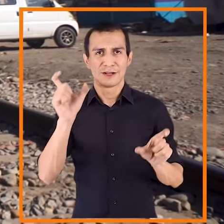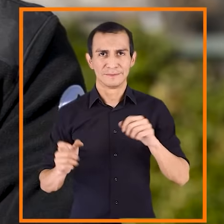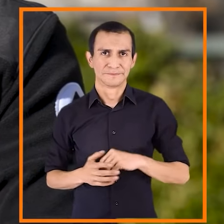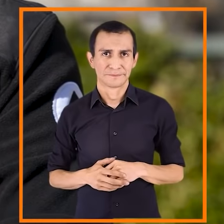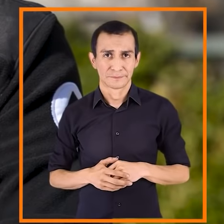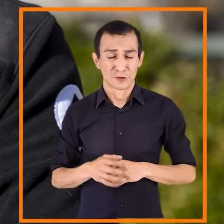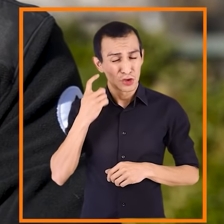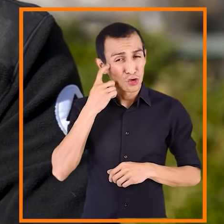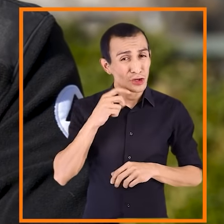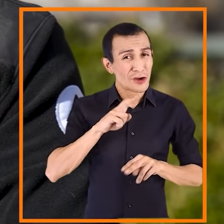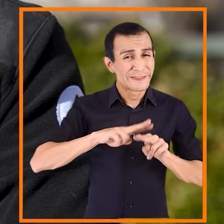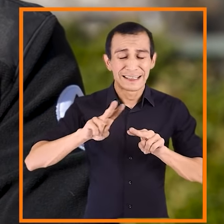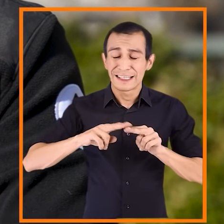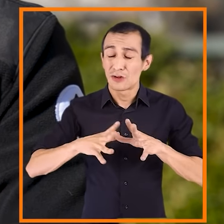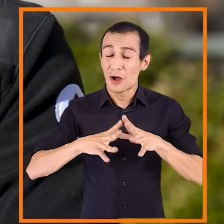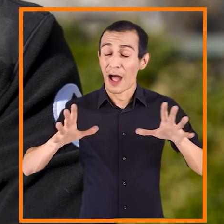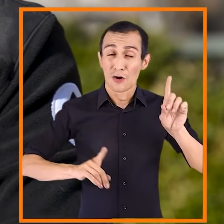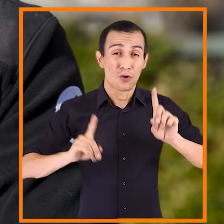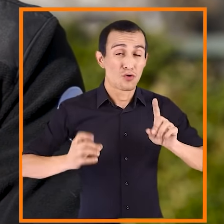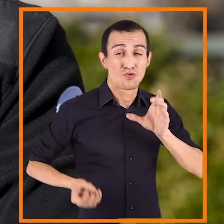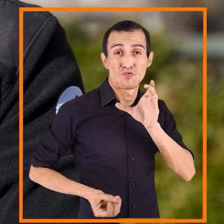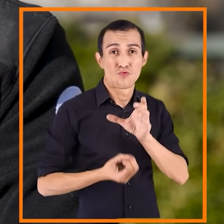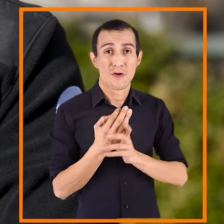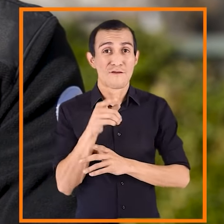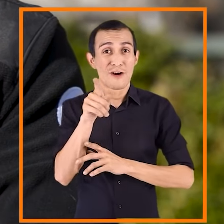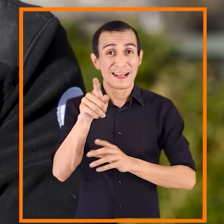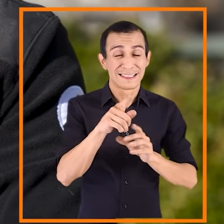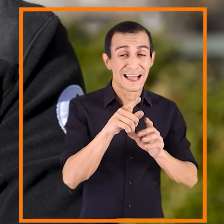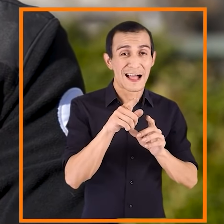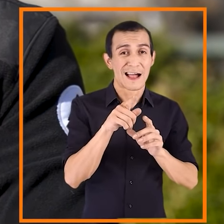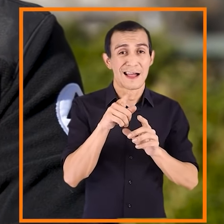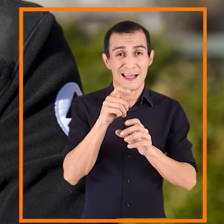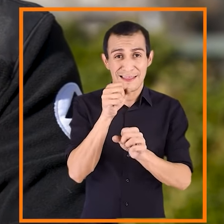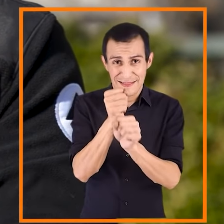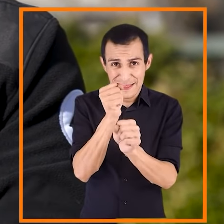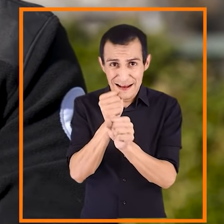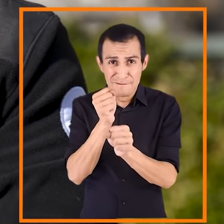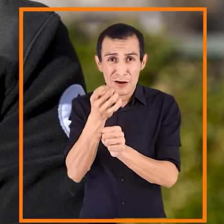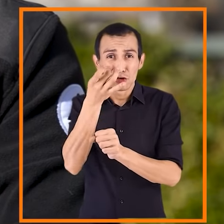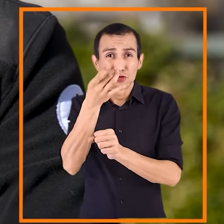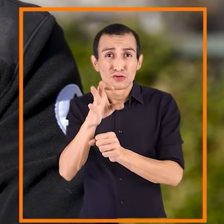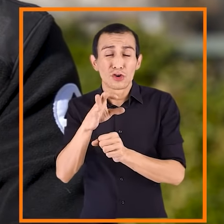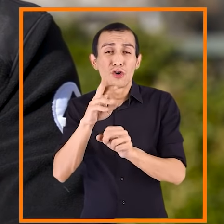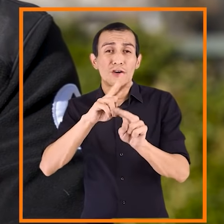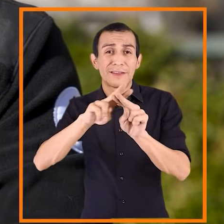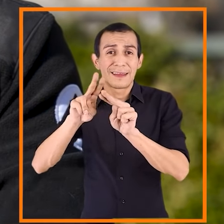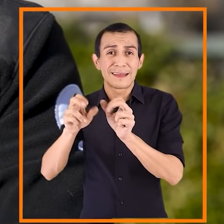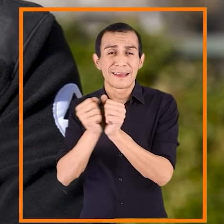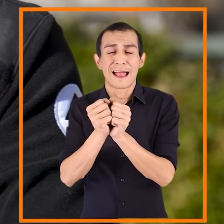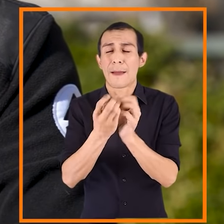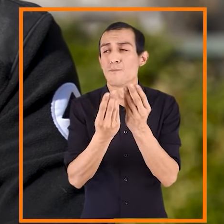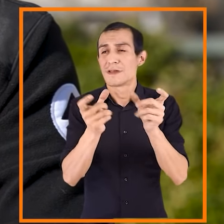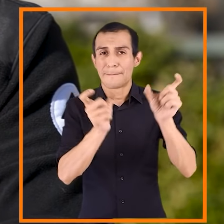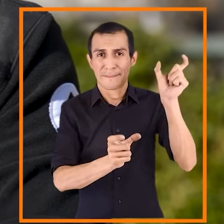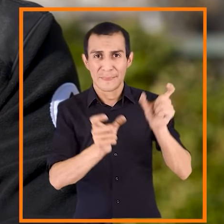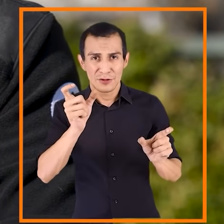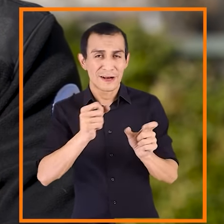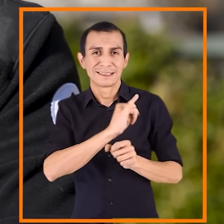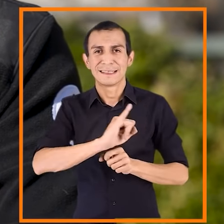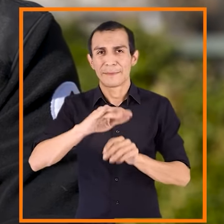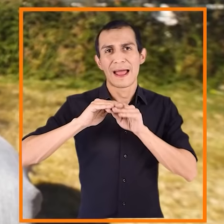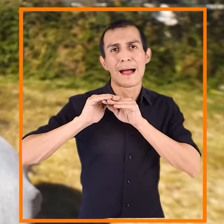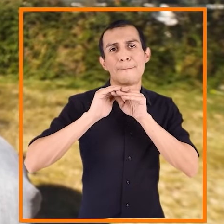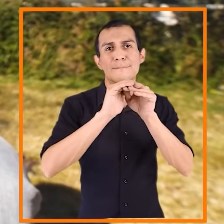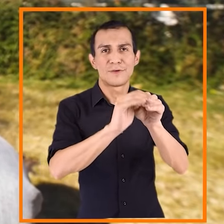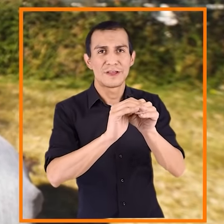lejos. Creo que están haciendo algo revolucionario y creo que en esa línea, no solo desde el techo, sino que muchas otras organizaciones creo que siempre vamos a